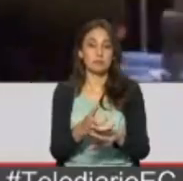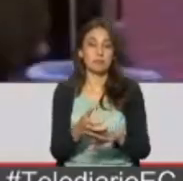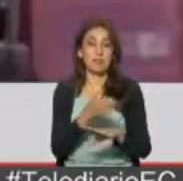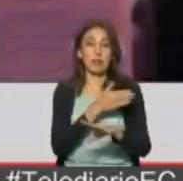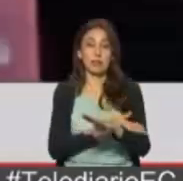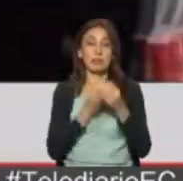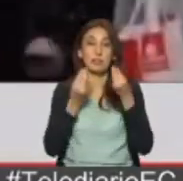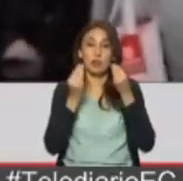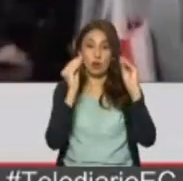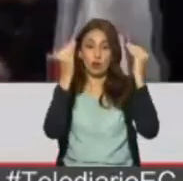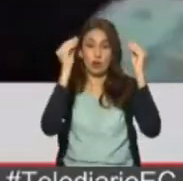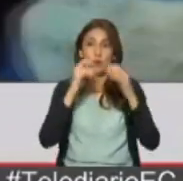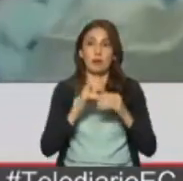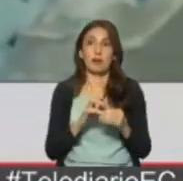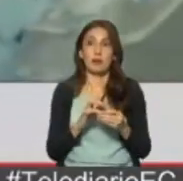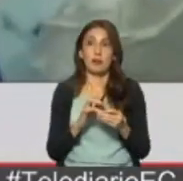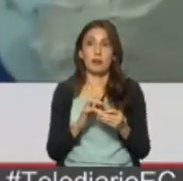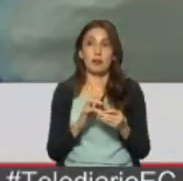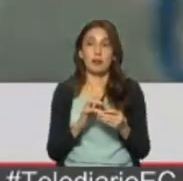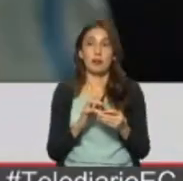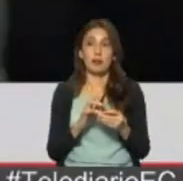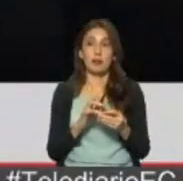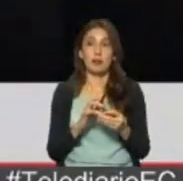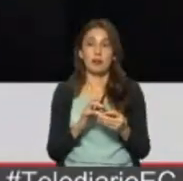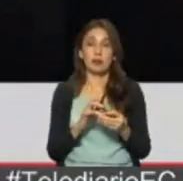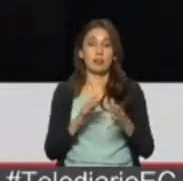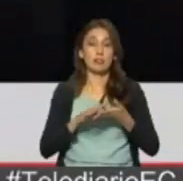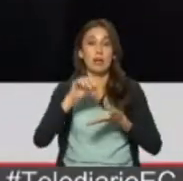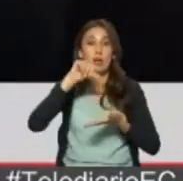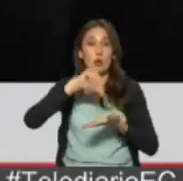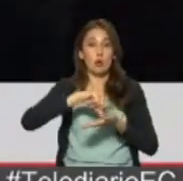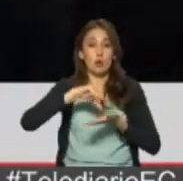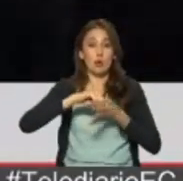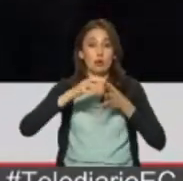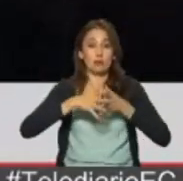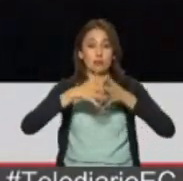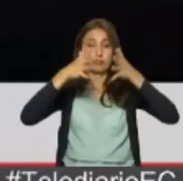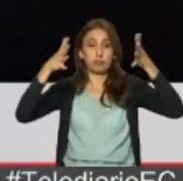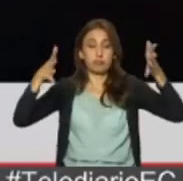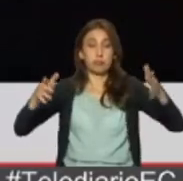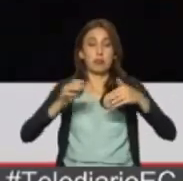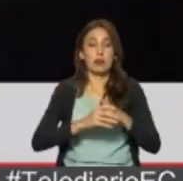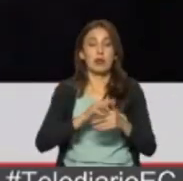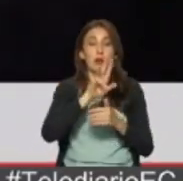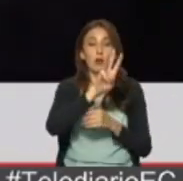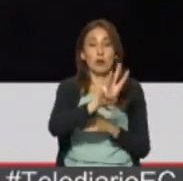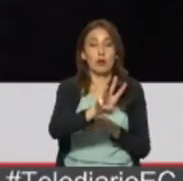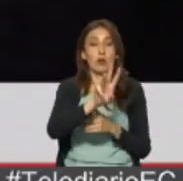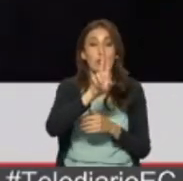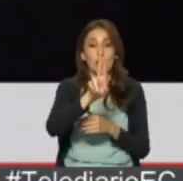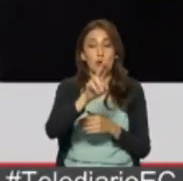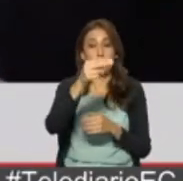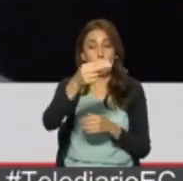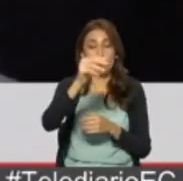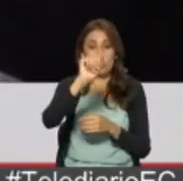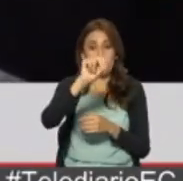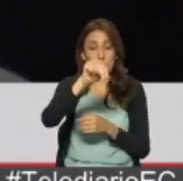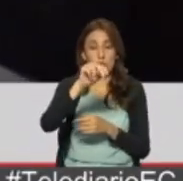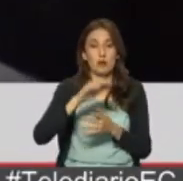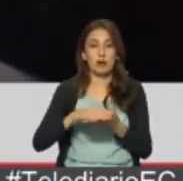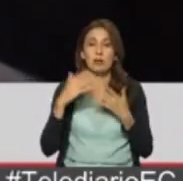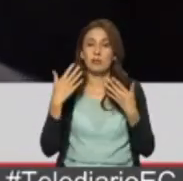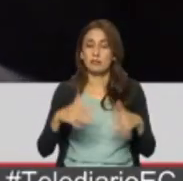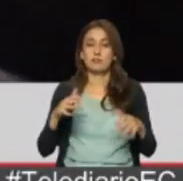la situación en la ciudad. Es una ciudad de las más grandes de China. Obviamente, existen severas restricciones de tráfico,